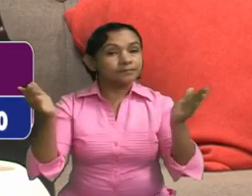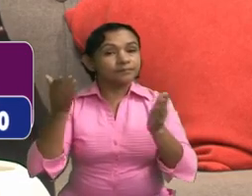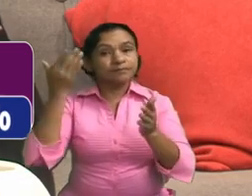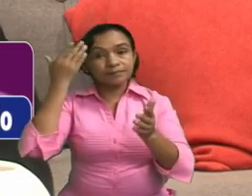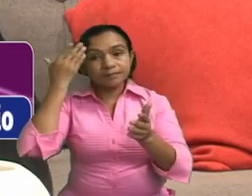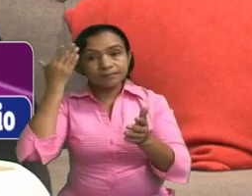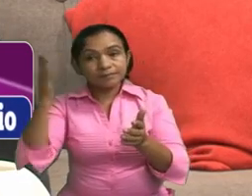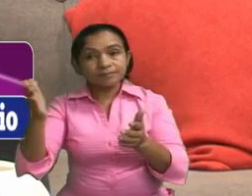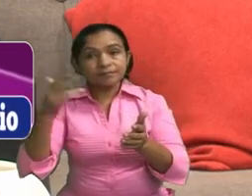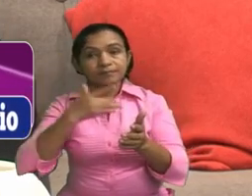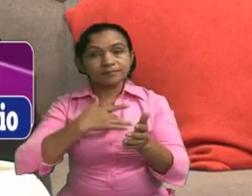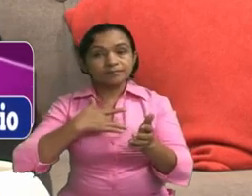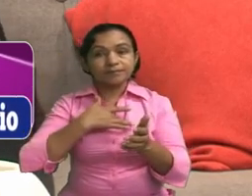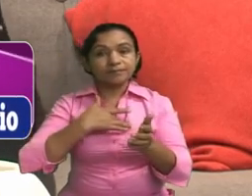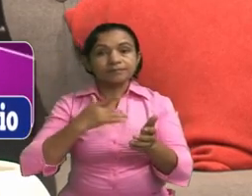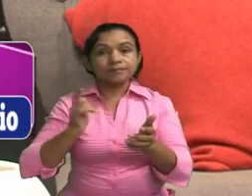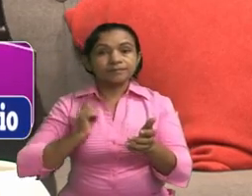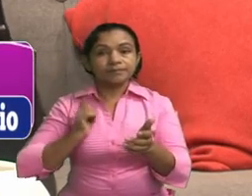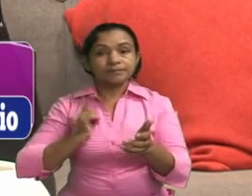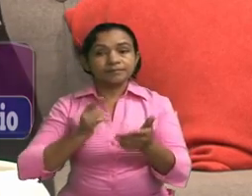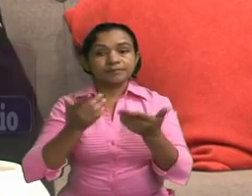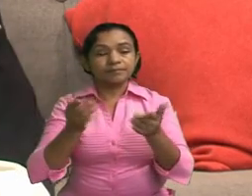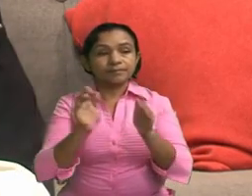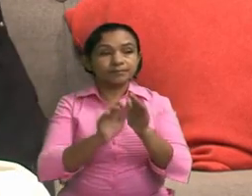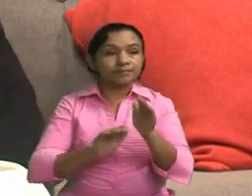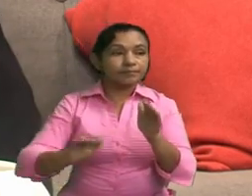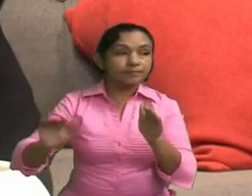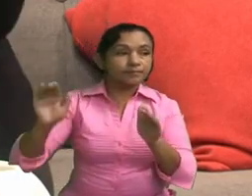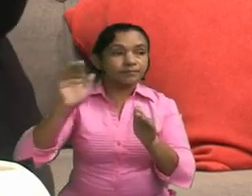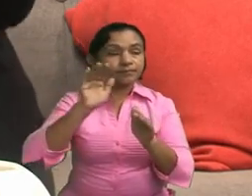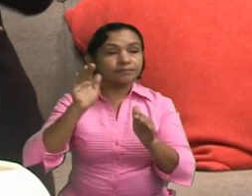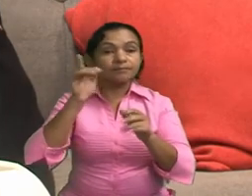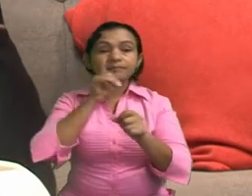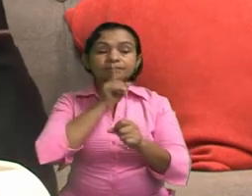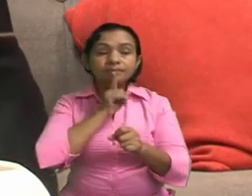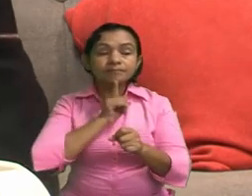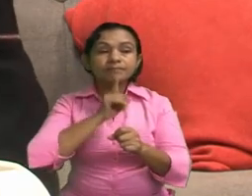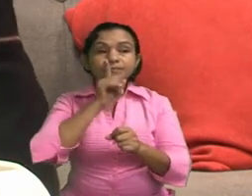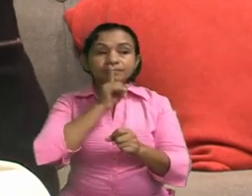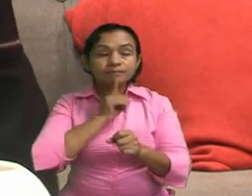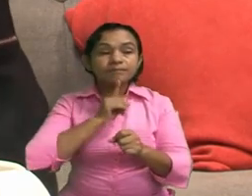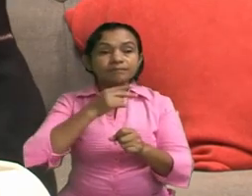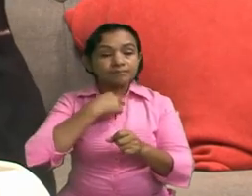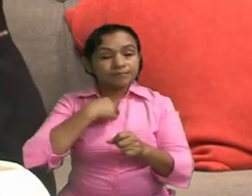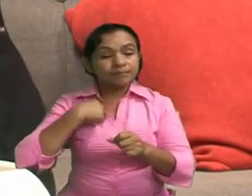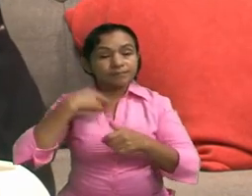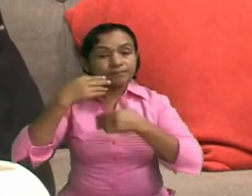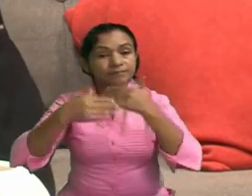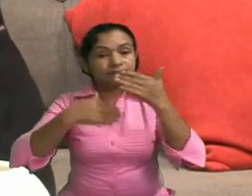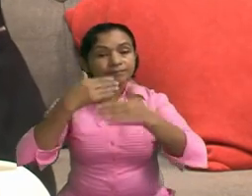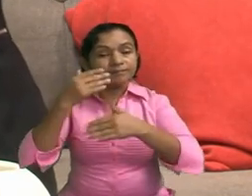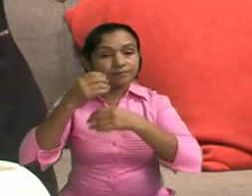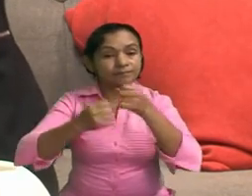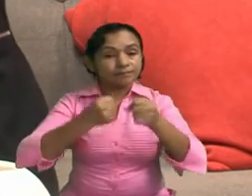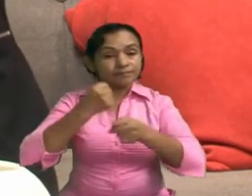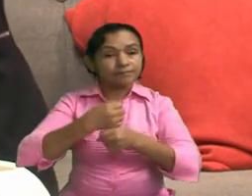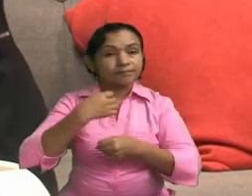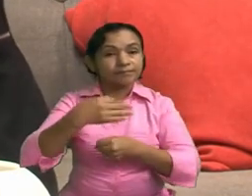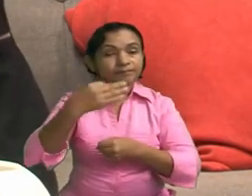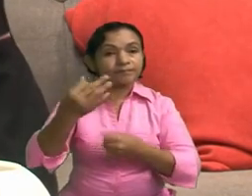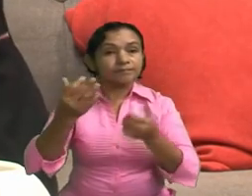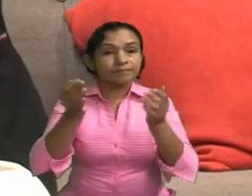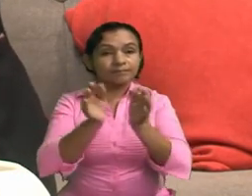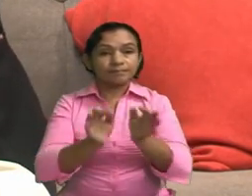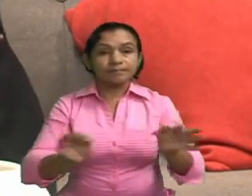saben que esto ha requerido tiempo y quién más con paciencia que ellos que lo han venido construyendo durante todos estos años. Claro, y